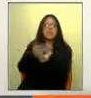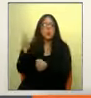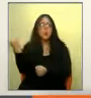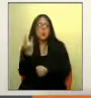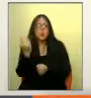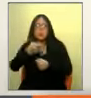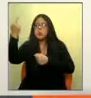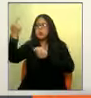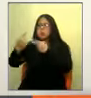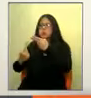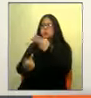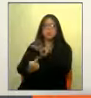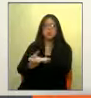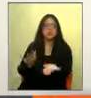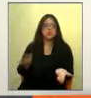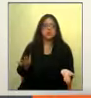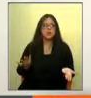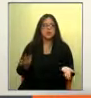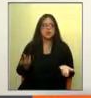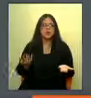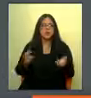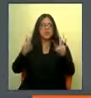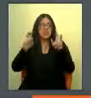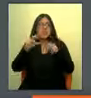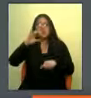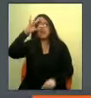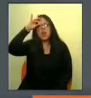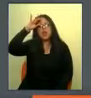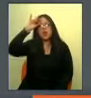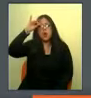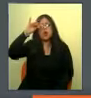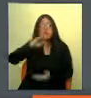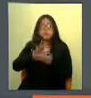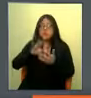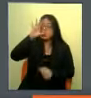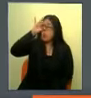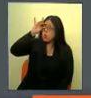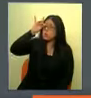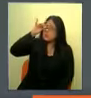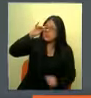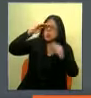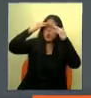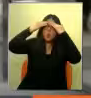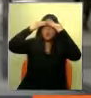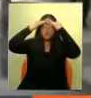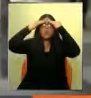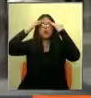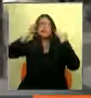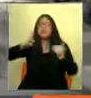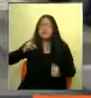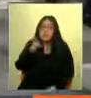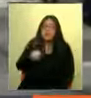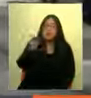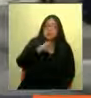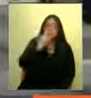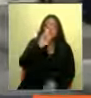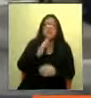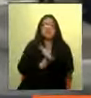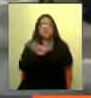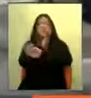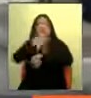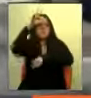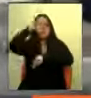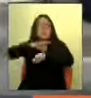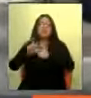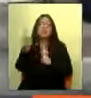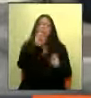entre otros centros clínicos, las consultas por dolores de cabeza. Si el dolor es persistente e intenso, la recomendación es consultar al médico para que entregue un